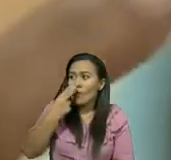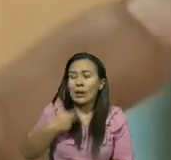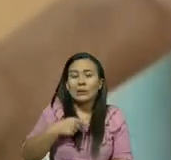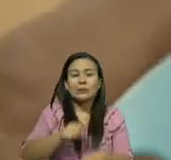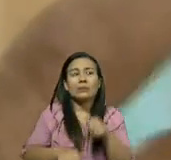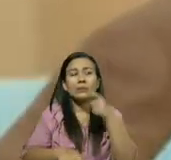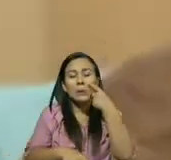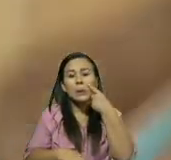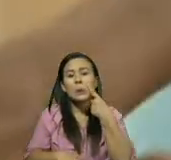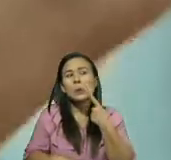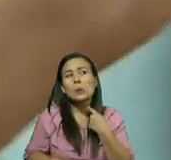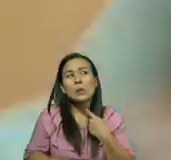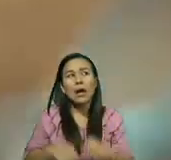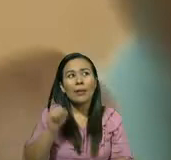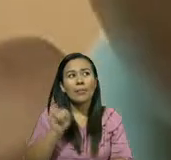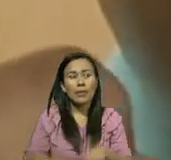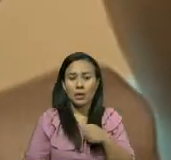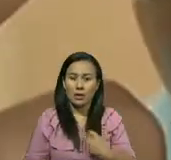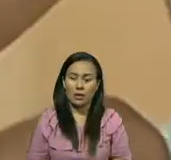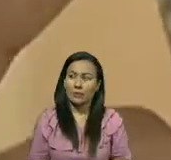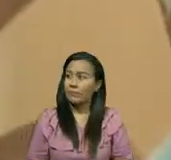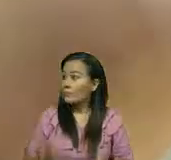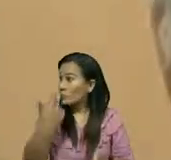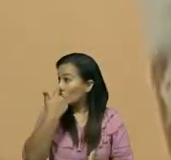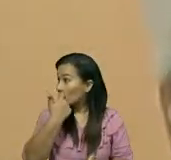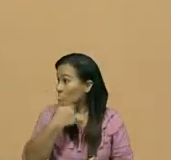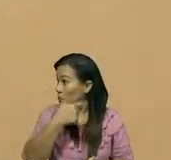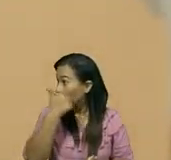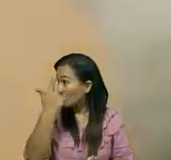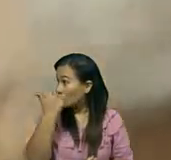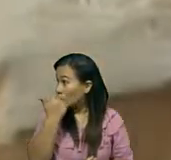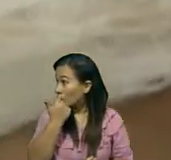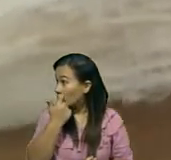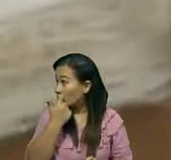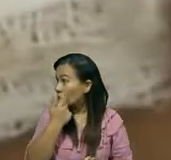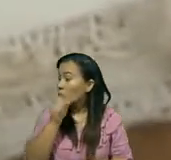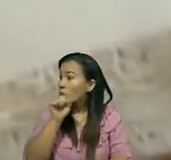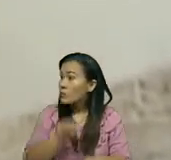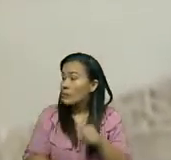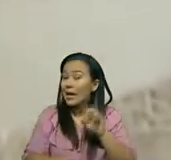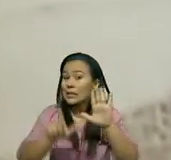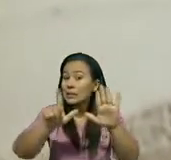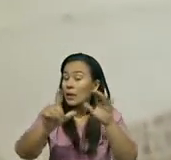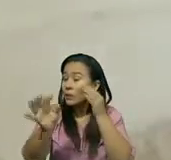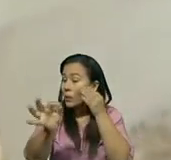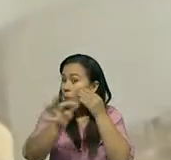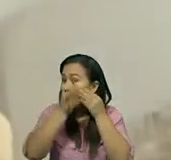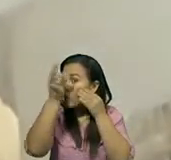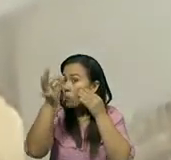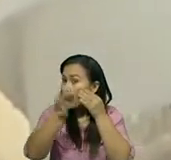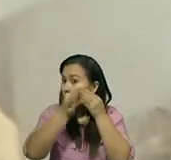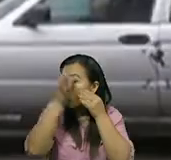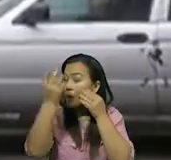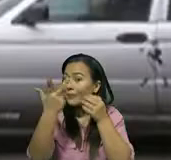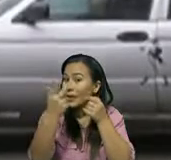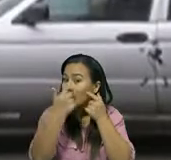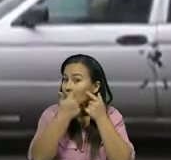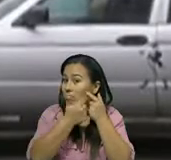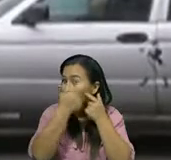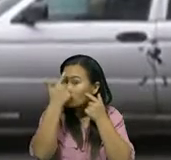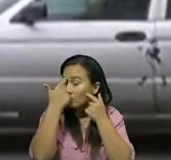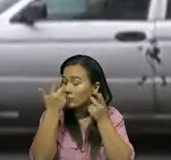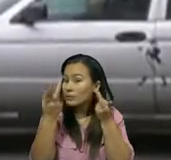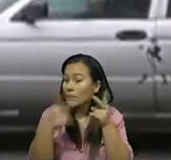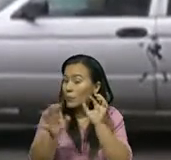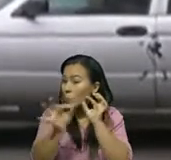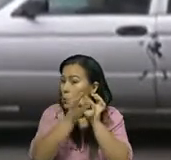aquí partidas dentro, todo eso. Y aquí los puntos que me cogieron, 7 por dentro y 3 por fuera. Acudimos al sector